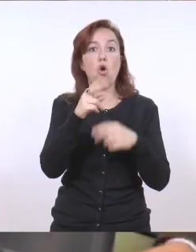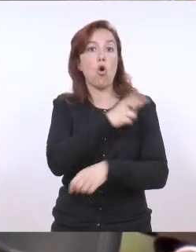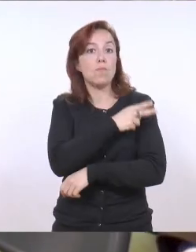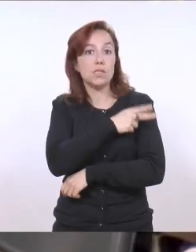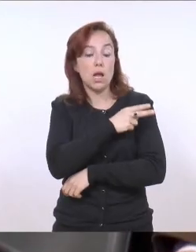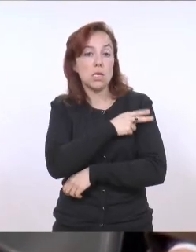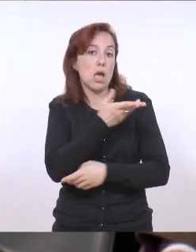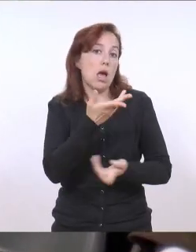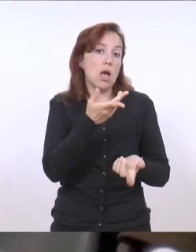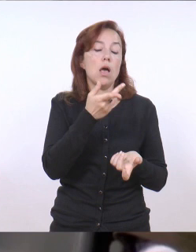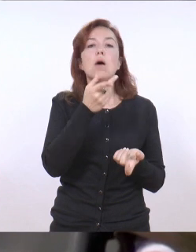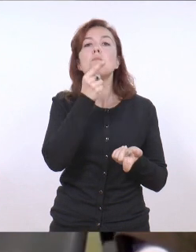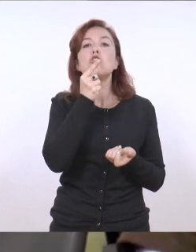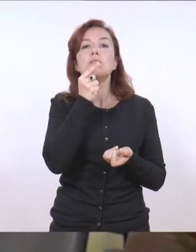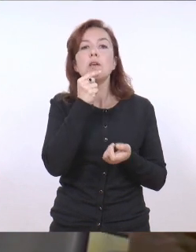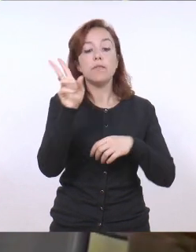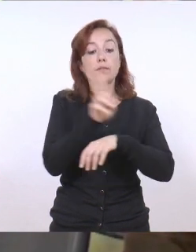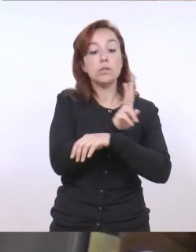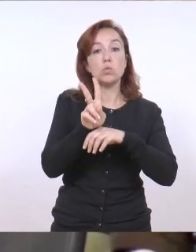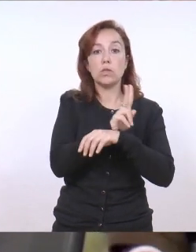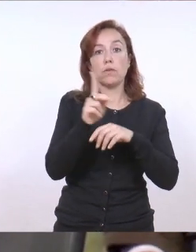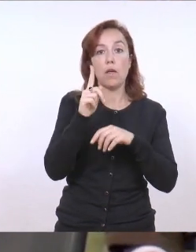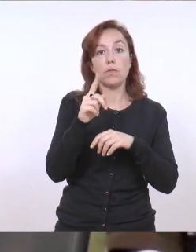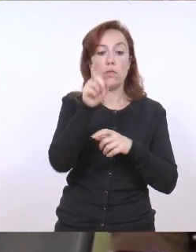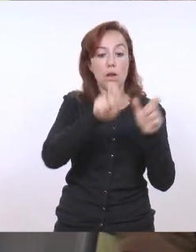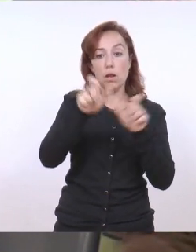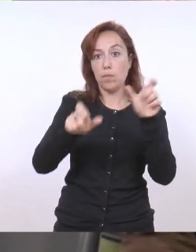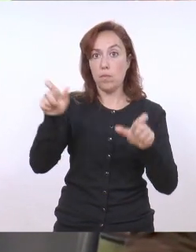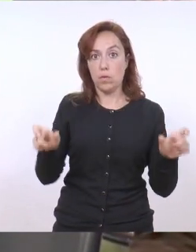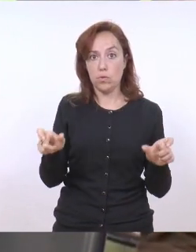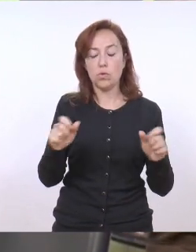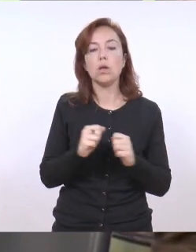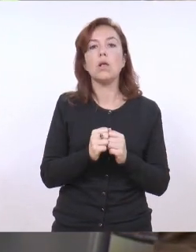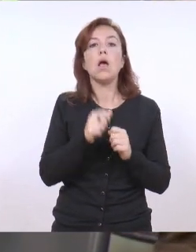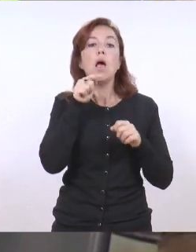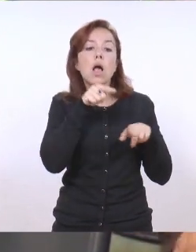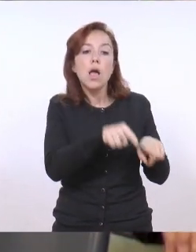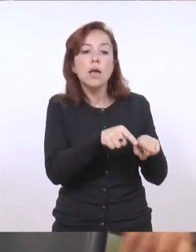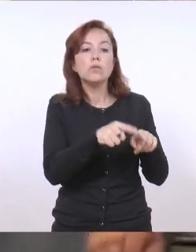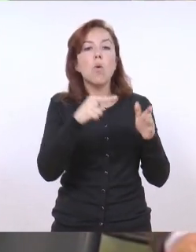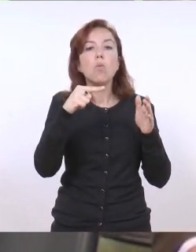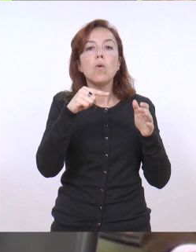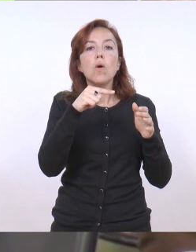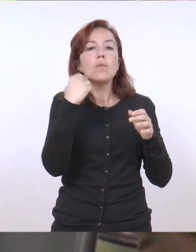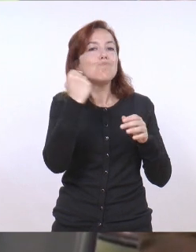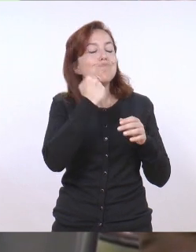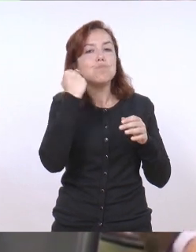dentro de lo que es la Comisaría General de Seguridad Ciudadana y que se puede considerar